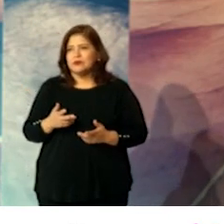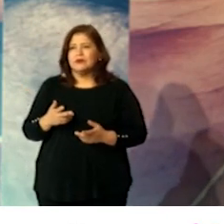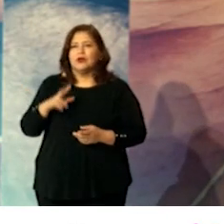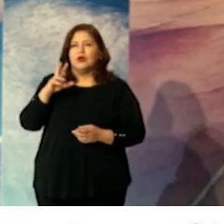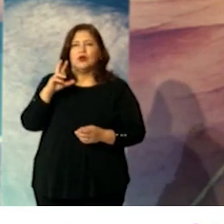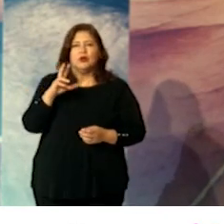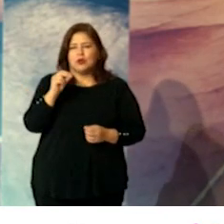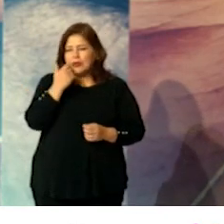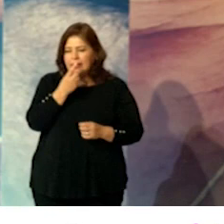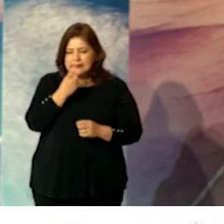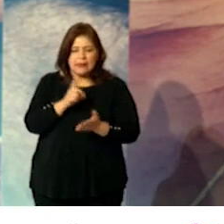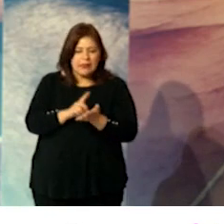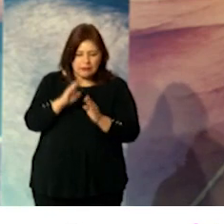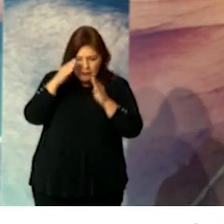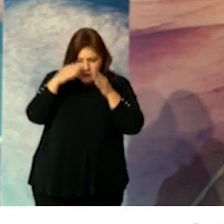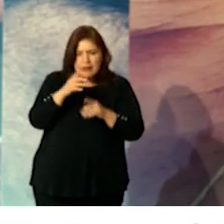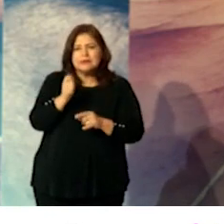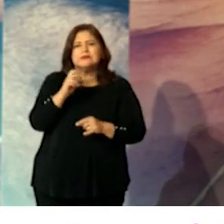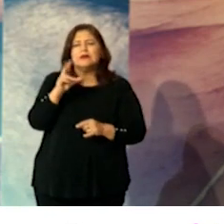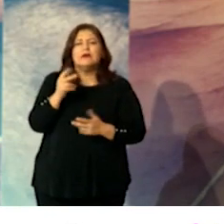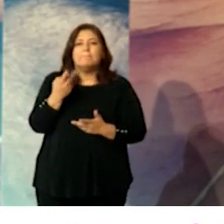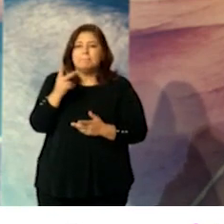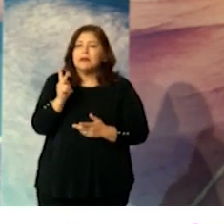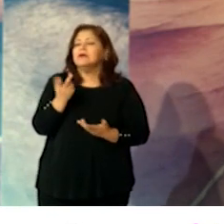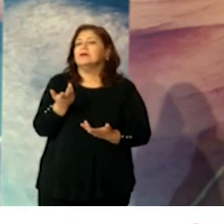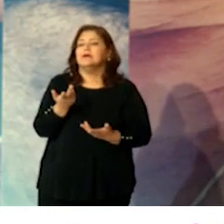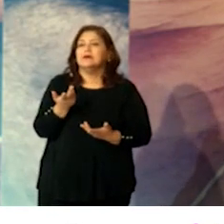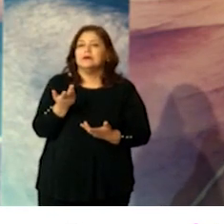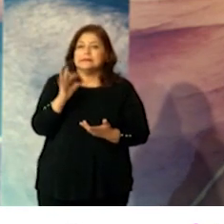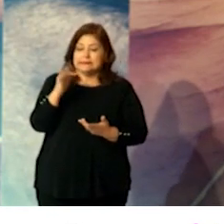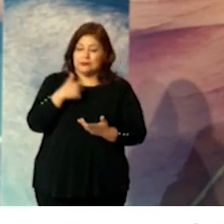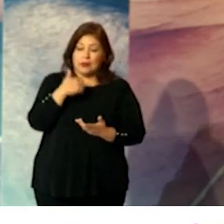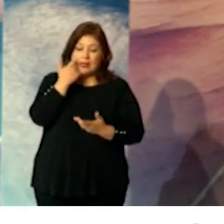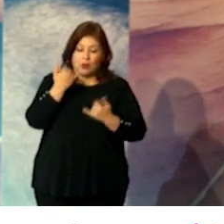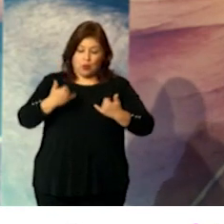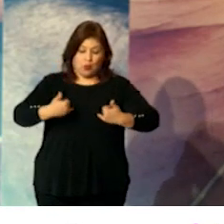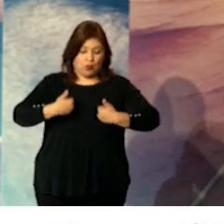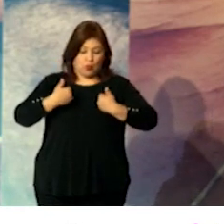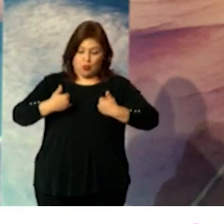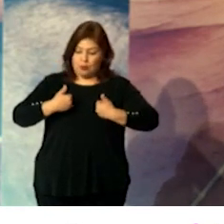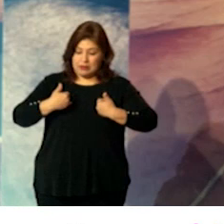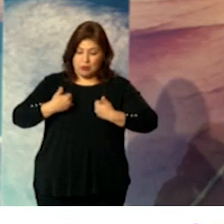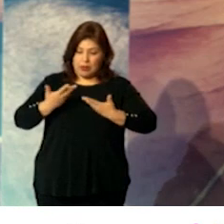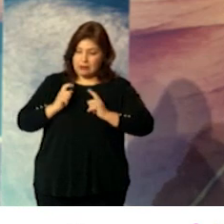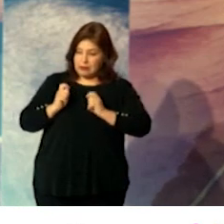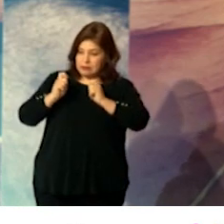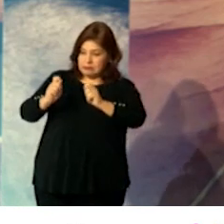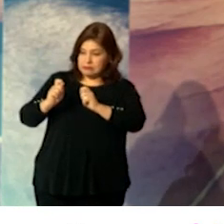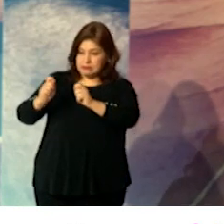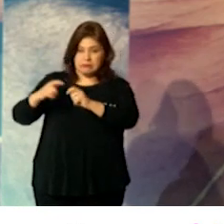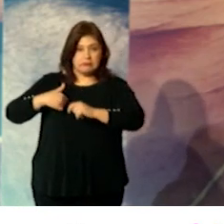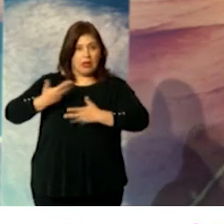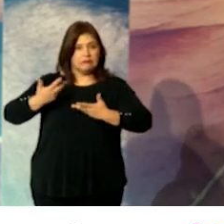directo, pero para mí es importante decir que si yo quiero una juventud que pueda llevar a cargo voces, que